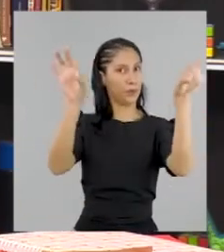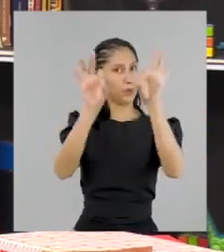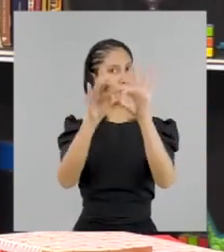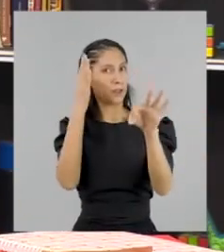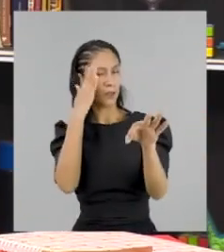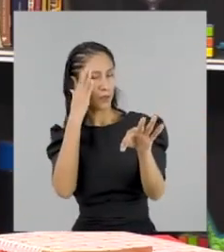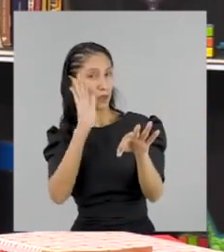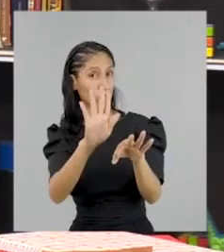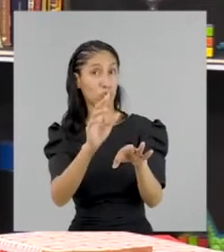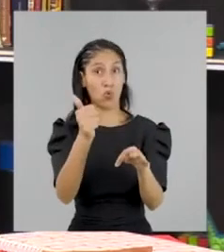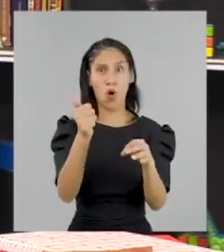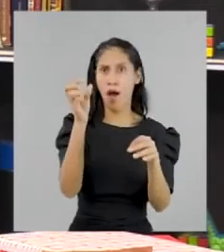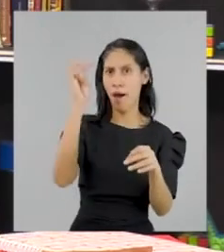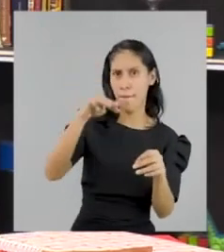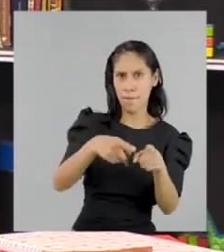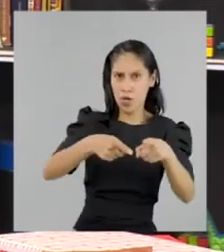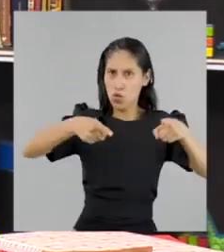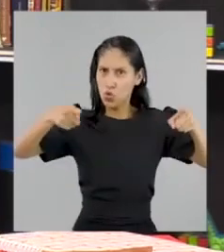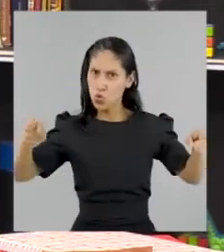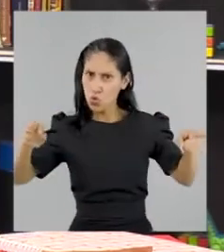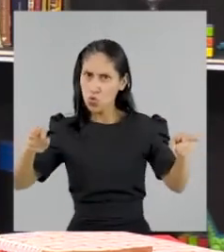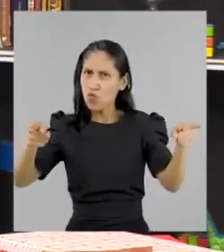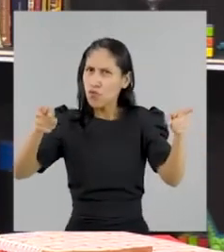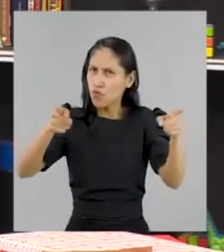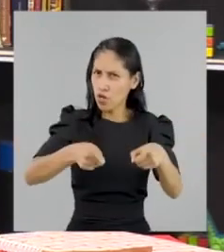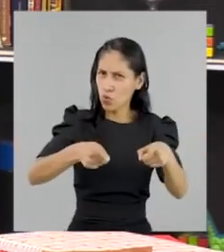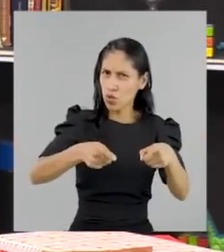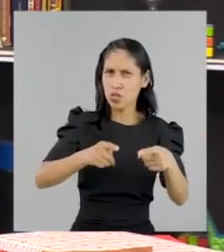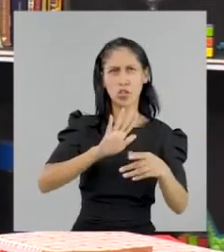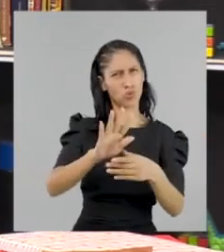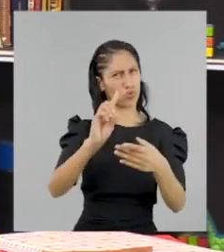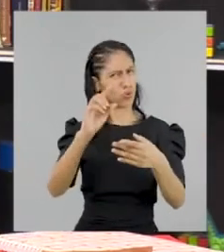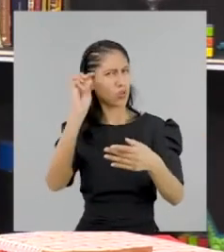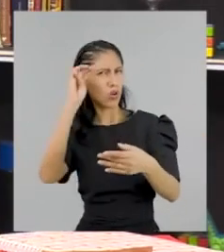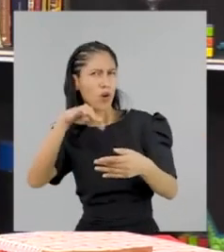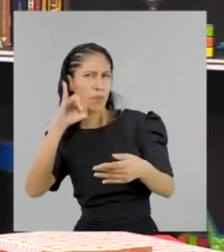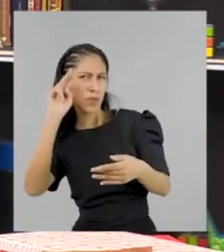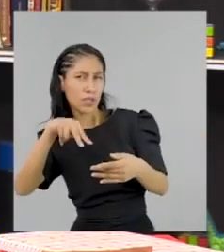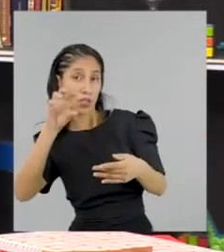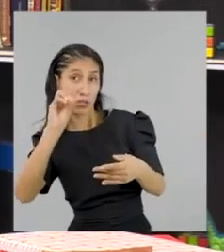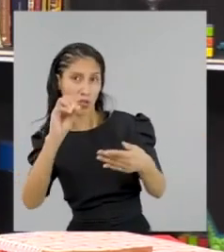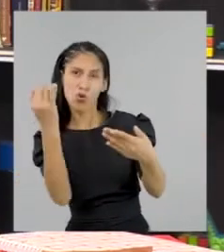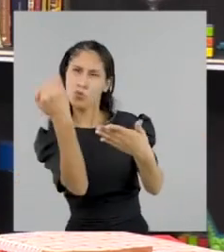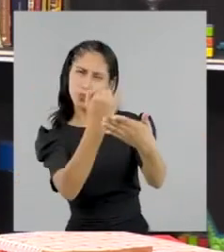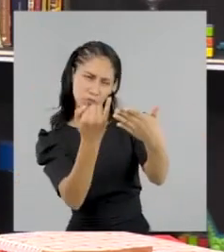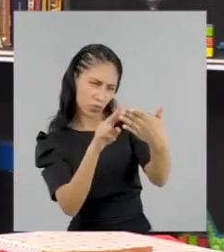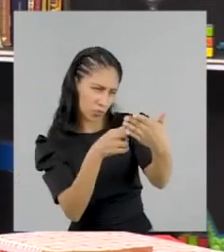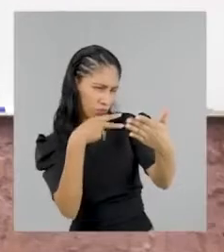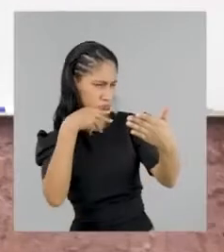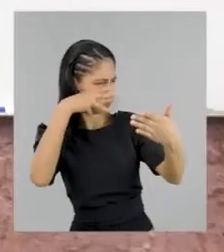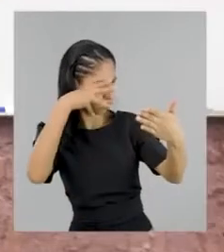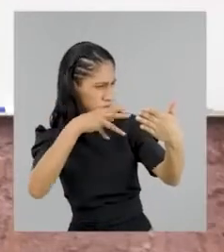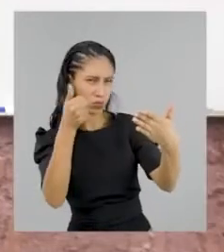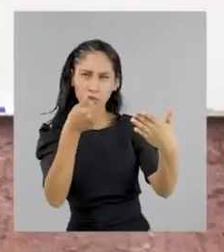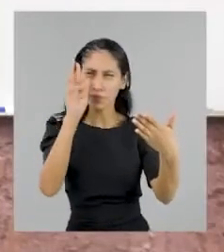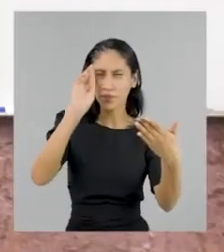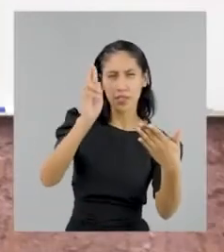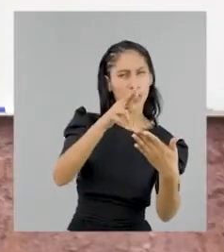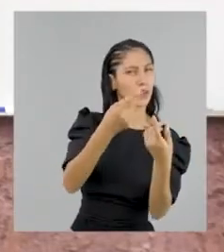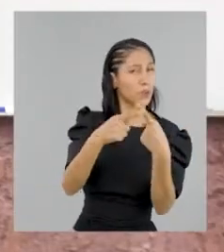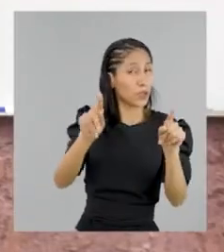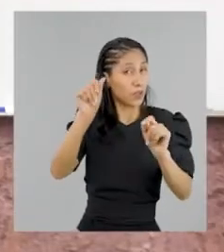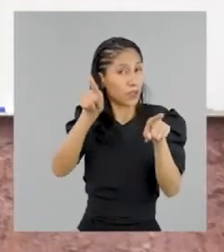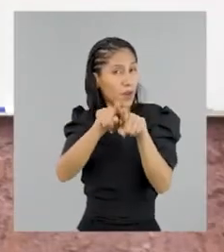la amplitud, frecuencia, el dominio y el rango de la función observando bien los gráficos. Claro que sí,